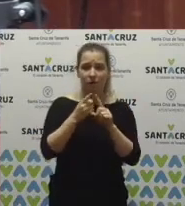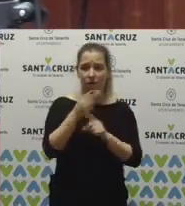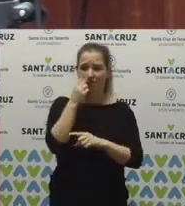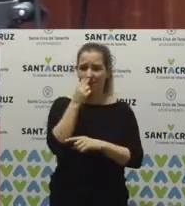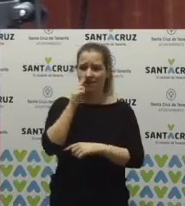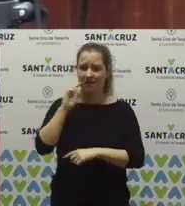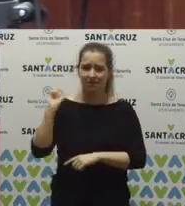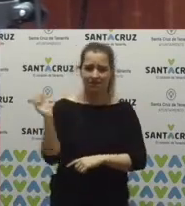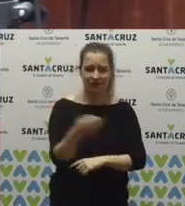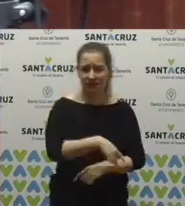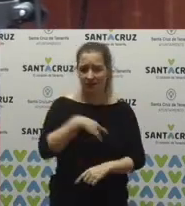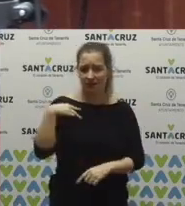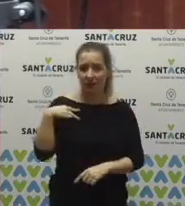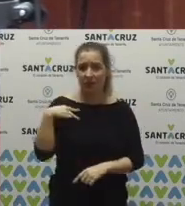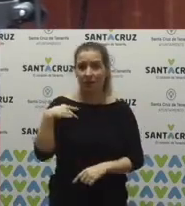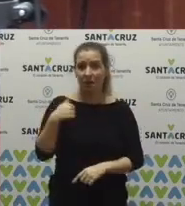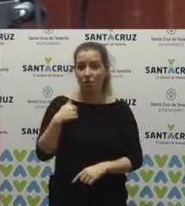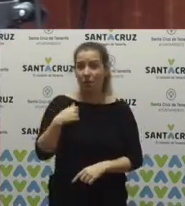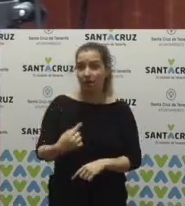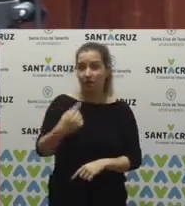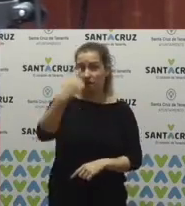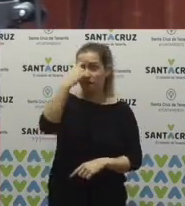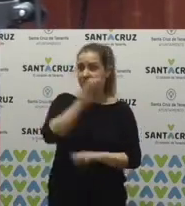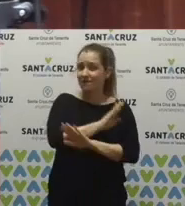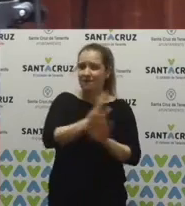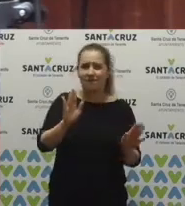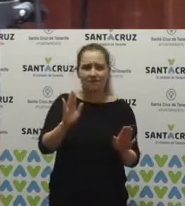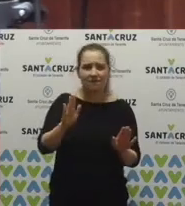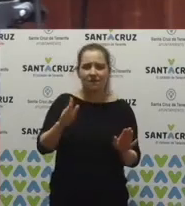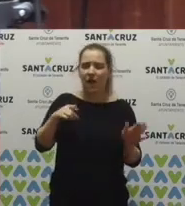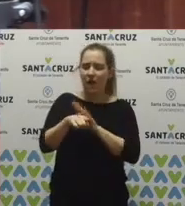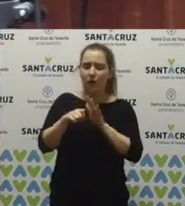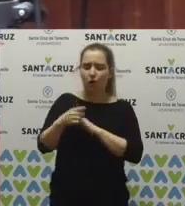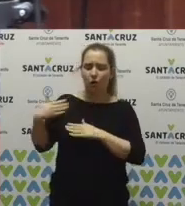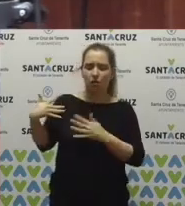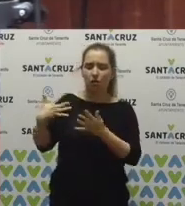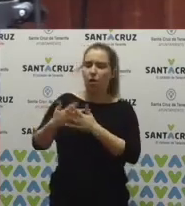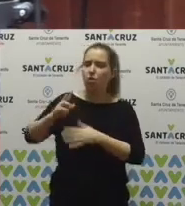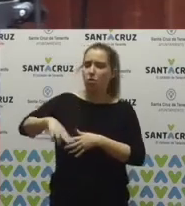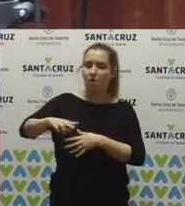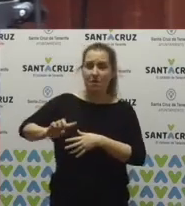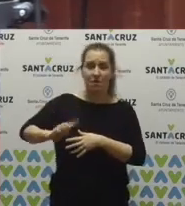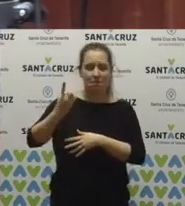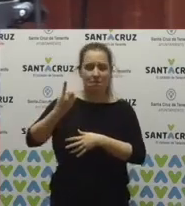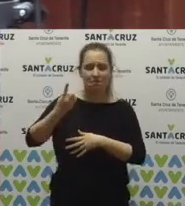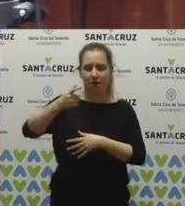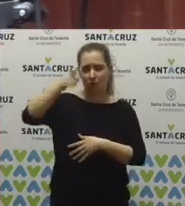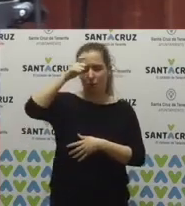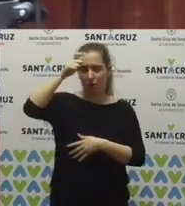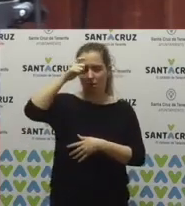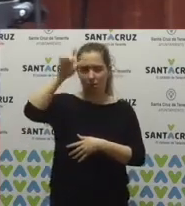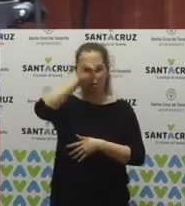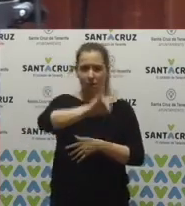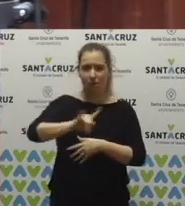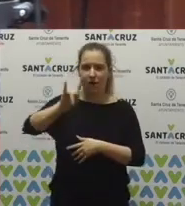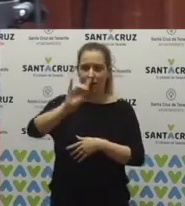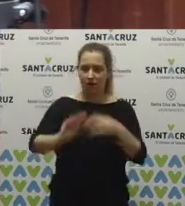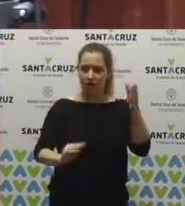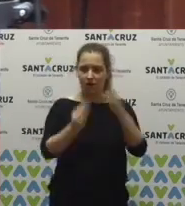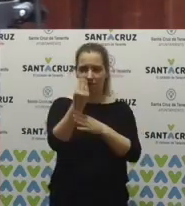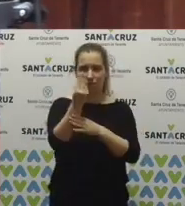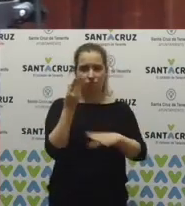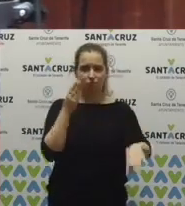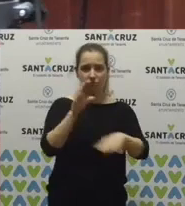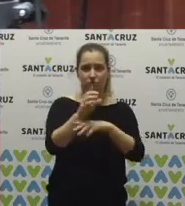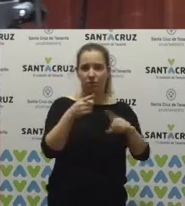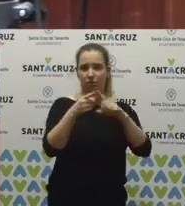toda la gestión que se ha hecho de estos dos meses primer municipio de canarias en sacar una subvención para pymes puesta en